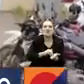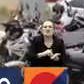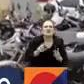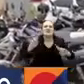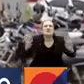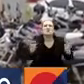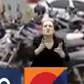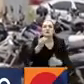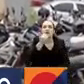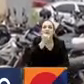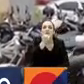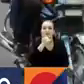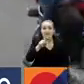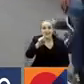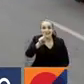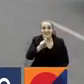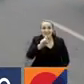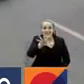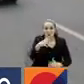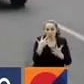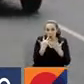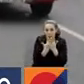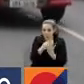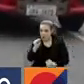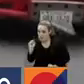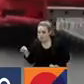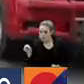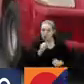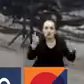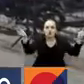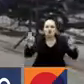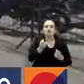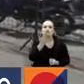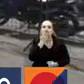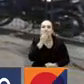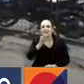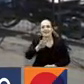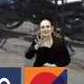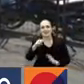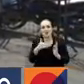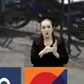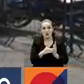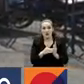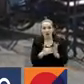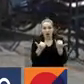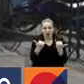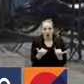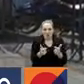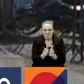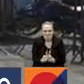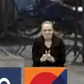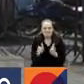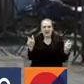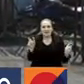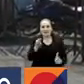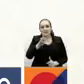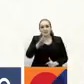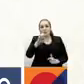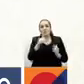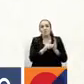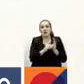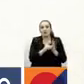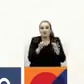De 65 prisiones con capacidad para 30.000 reclusos, pero que alberga 39.000, se estima que miles de